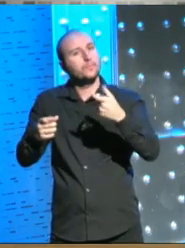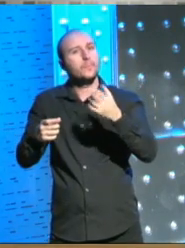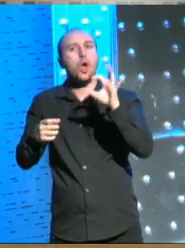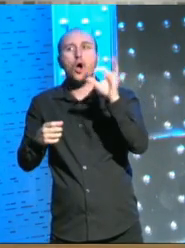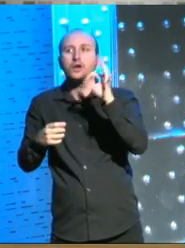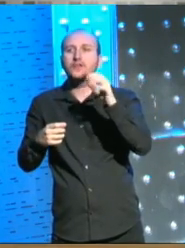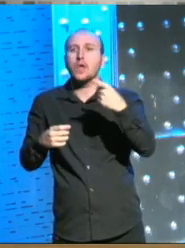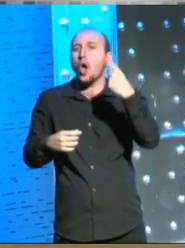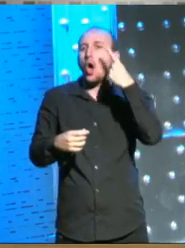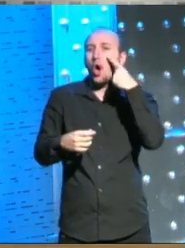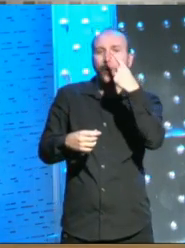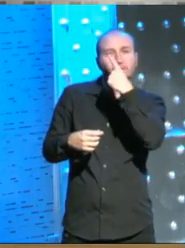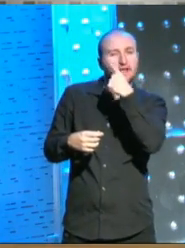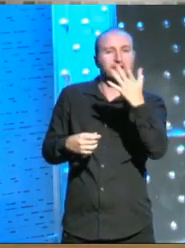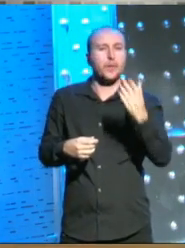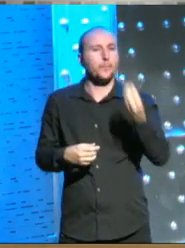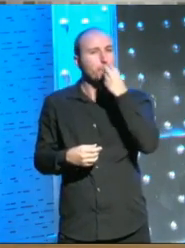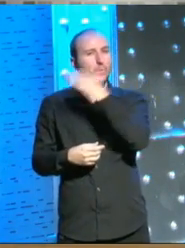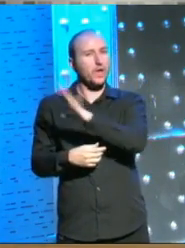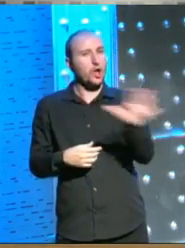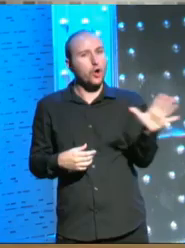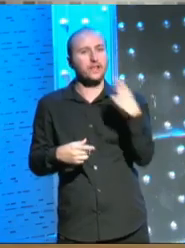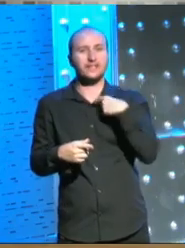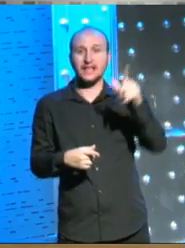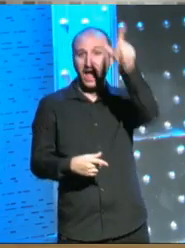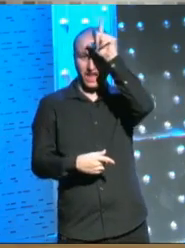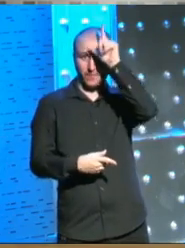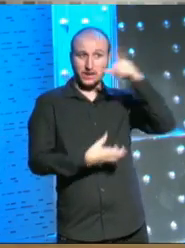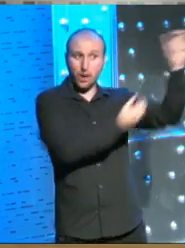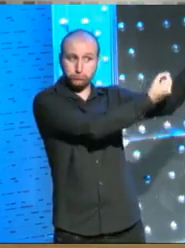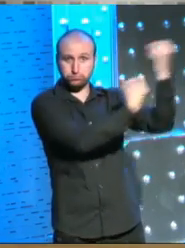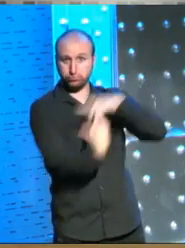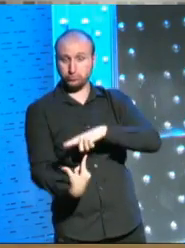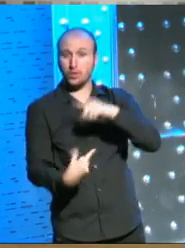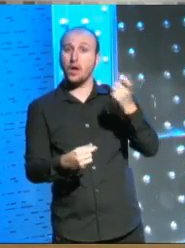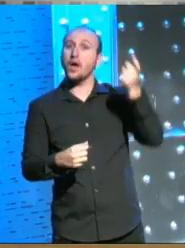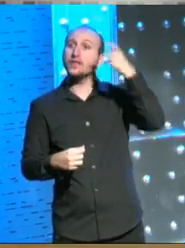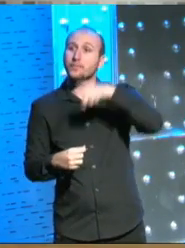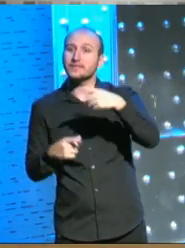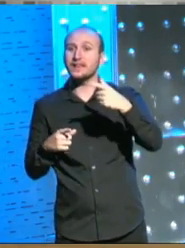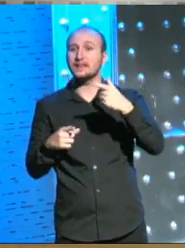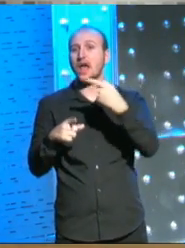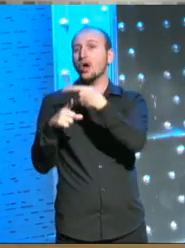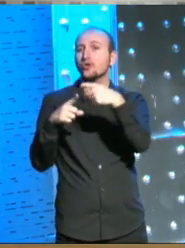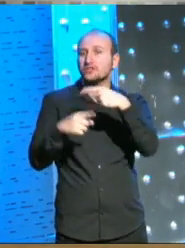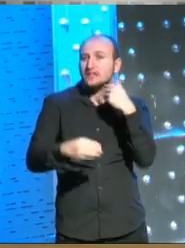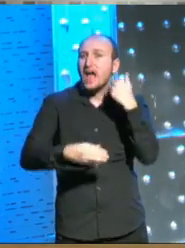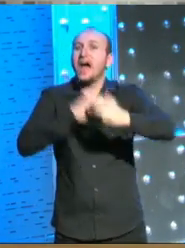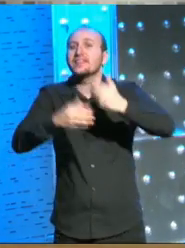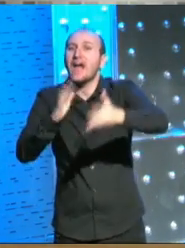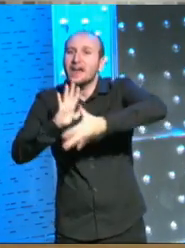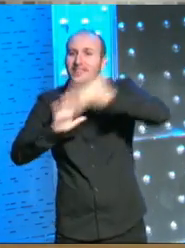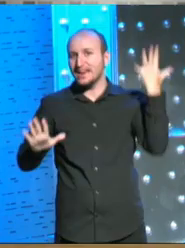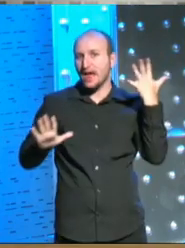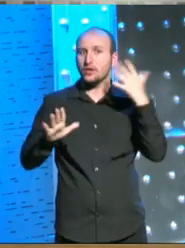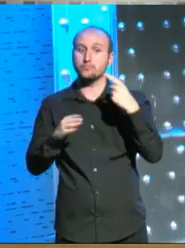las ópticas más sofisticadas que llegan de Alemania, utiliza el ralentí y el acelerado. Hay procesos muy lentos que